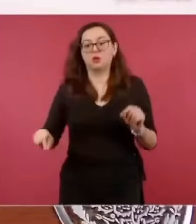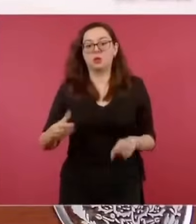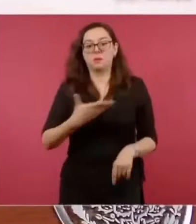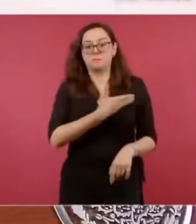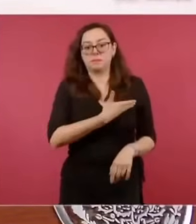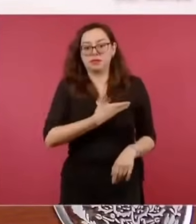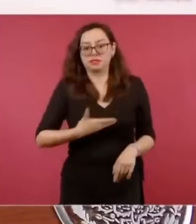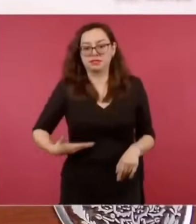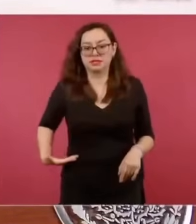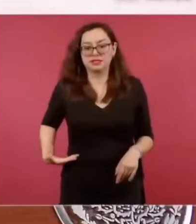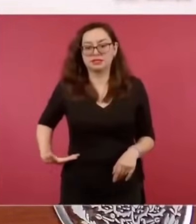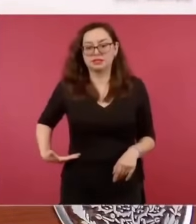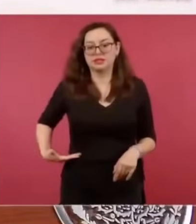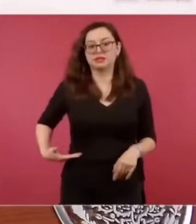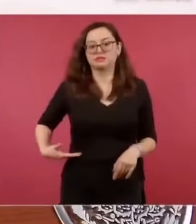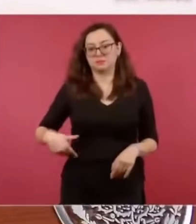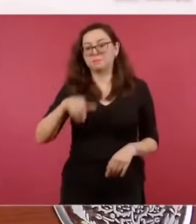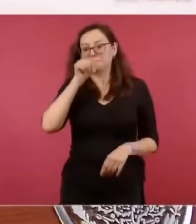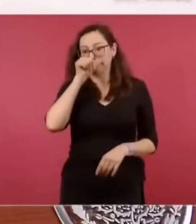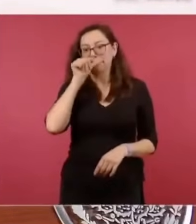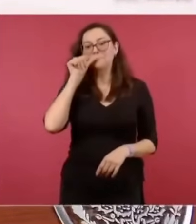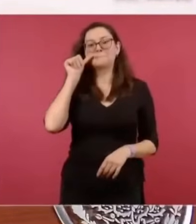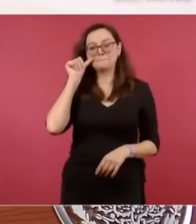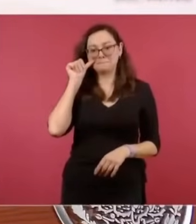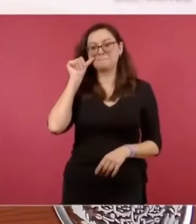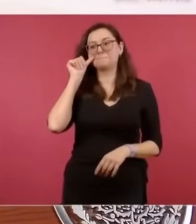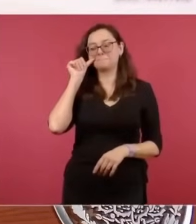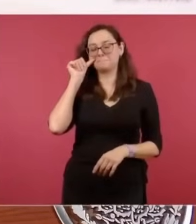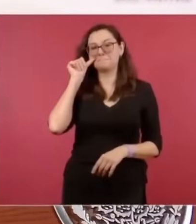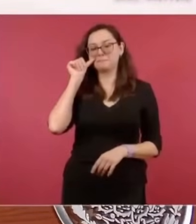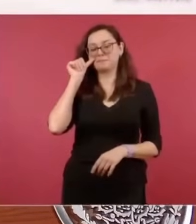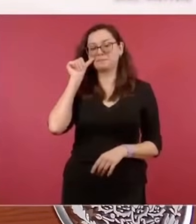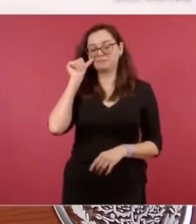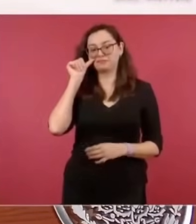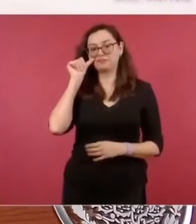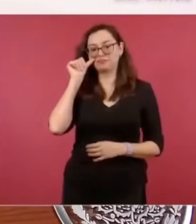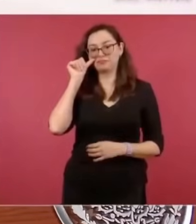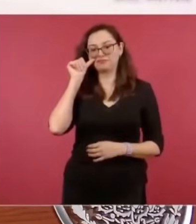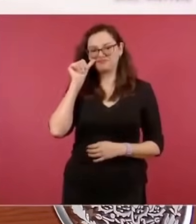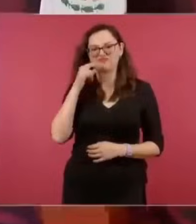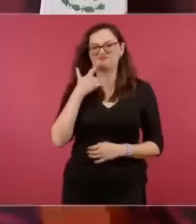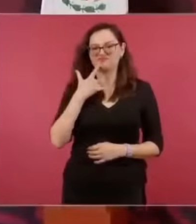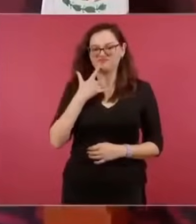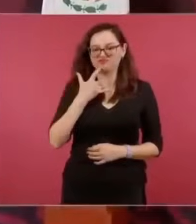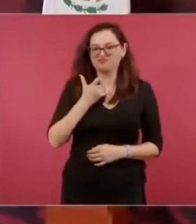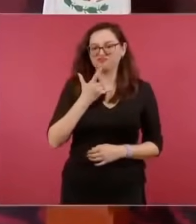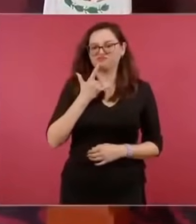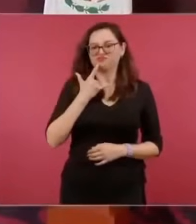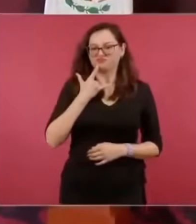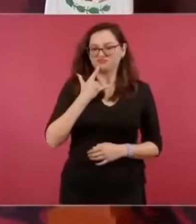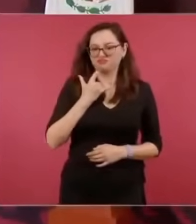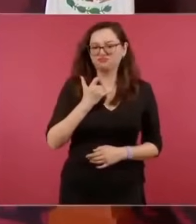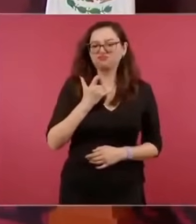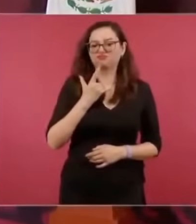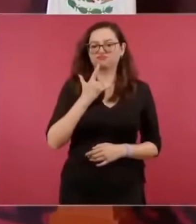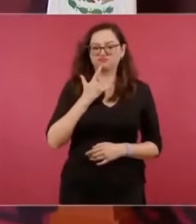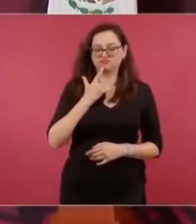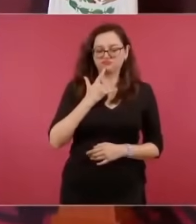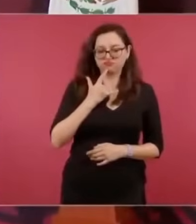patriota, el presidente Juárez, que no se rindió, no